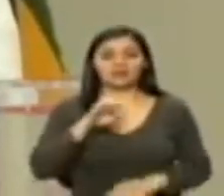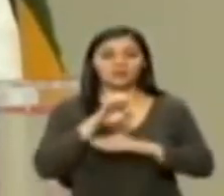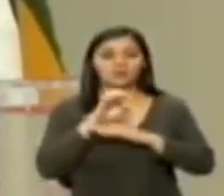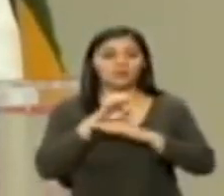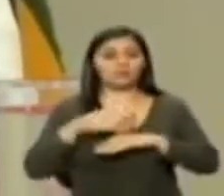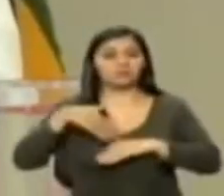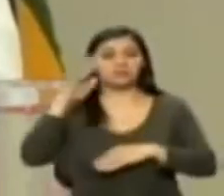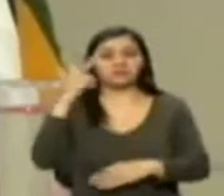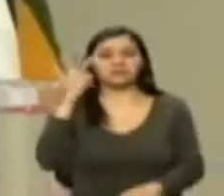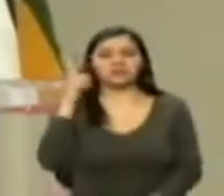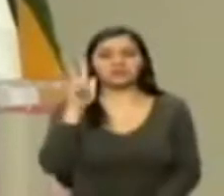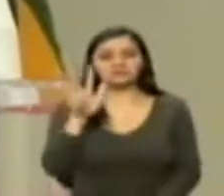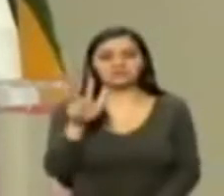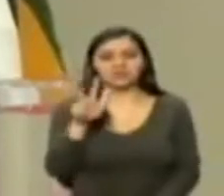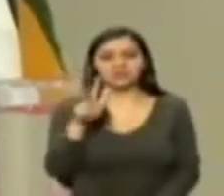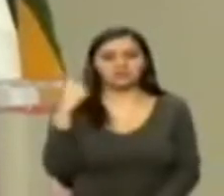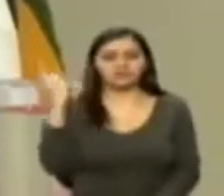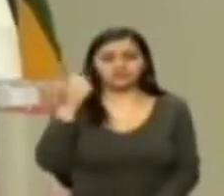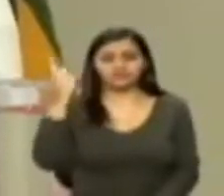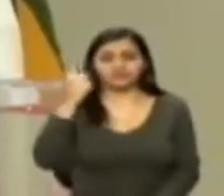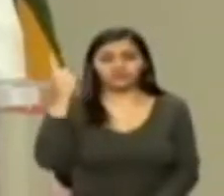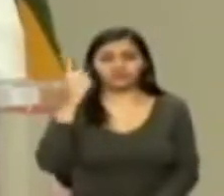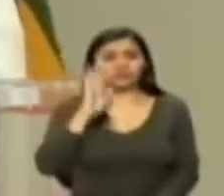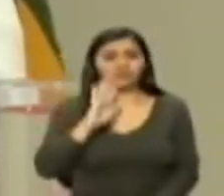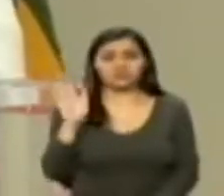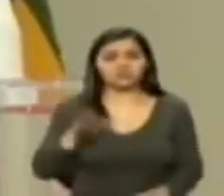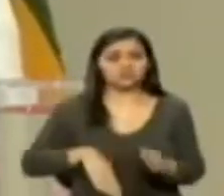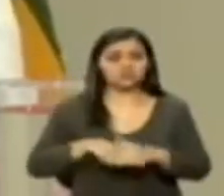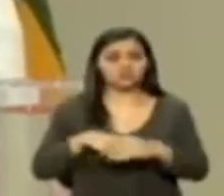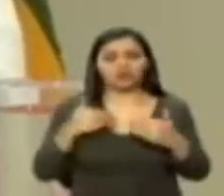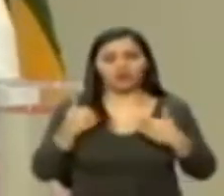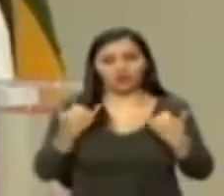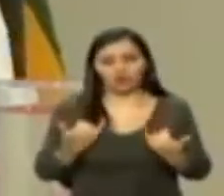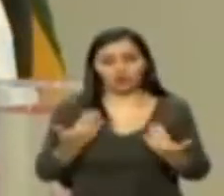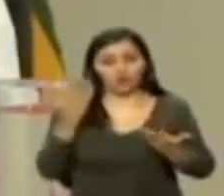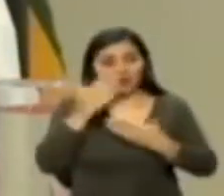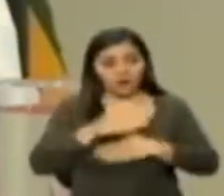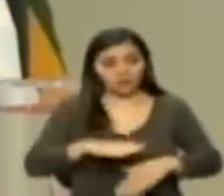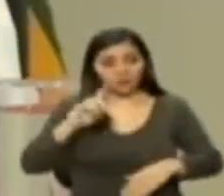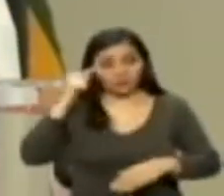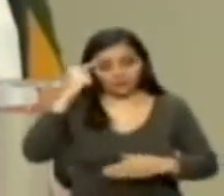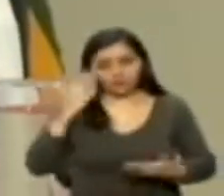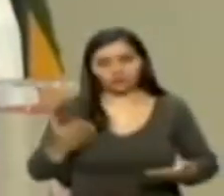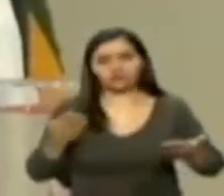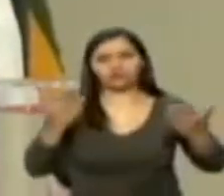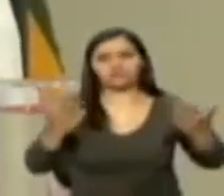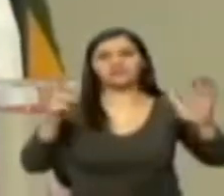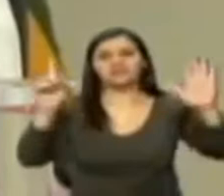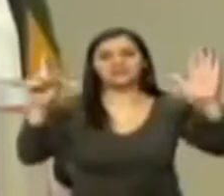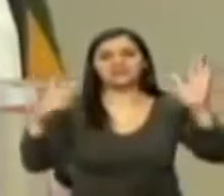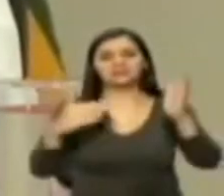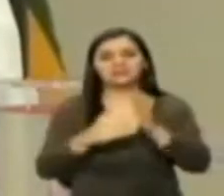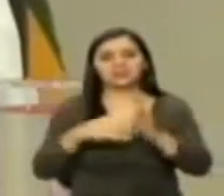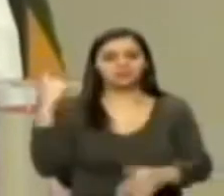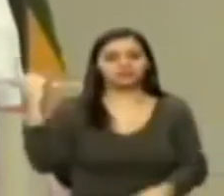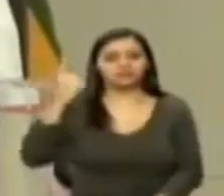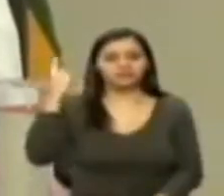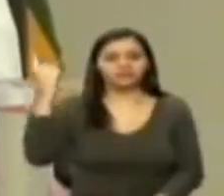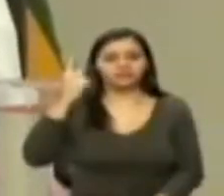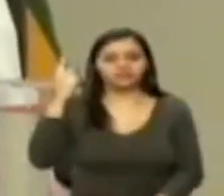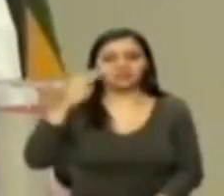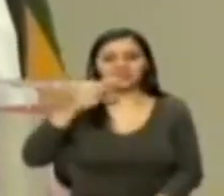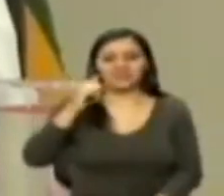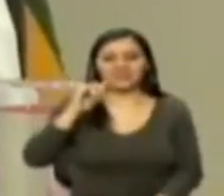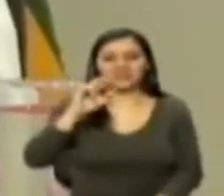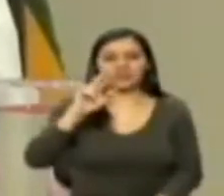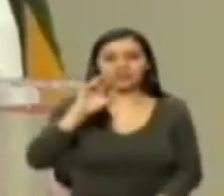Con nosotros vamos a dejar en más de 6.000 megavatios. La más grande es Coca-Cola Sinclair con 1.500 megavatios. Hidro Santiago es más